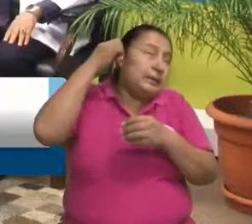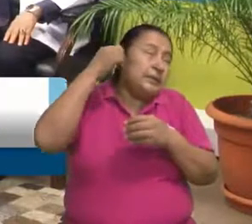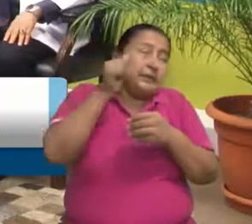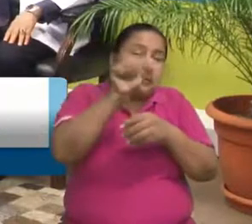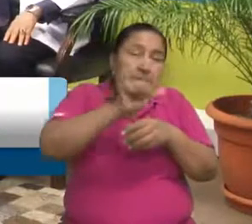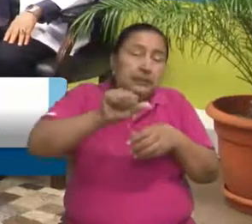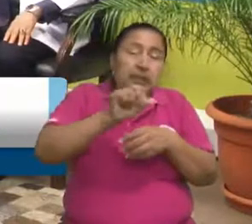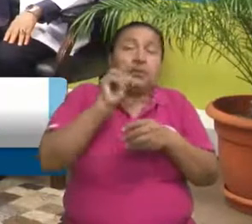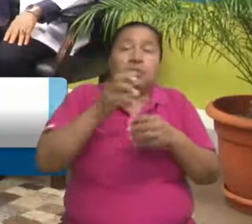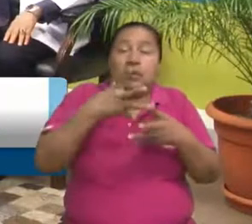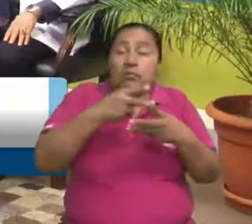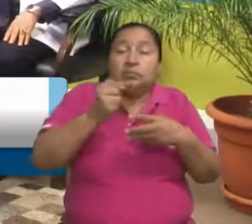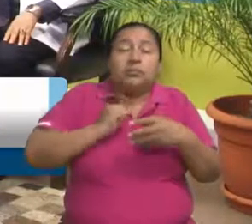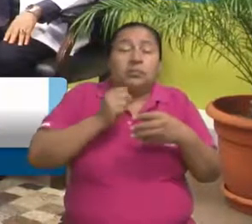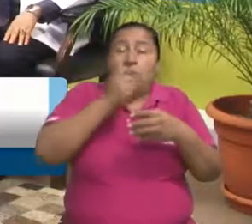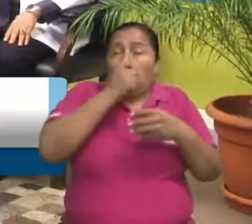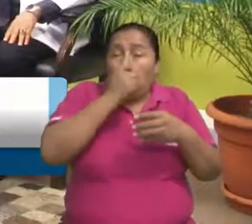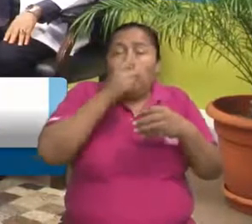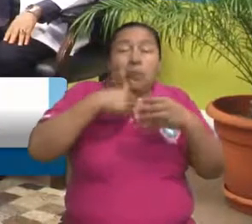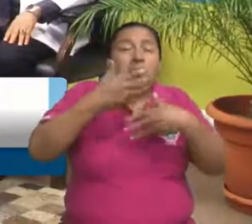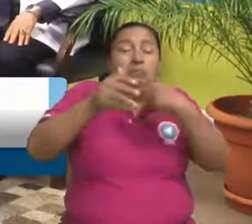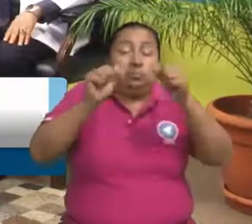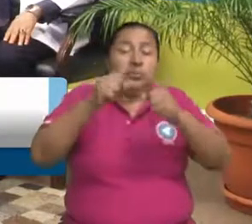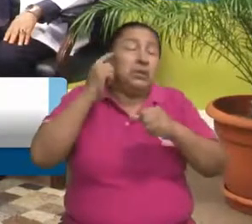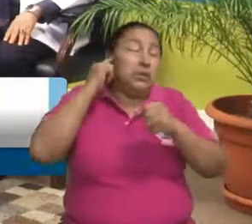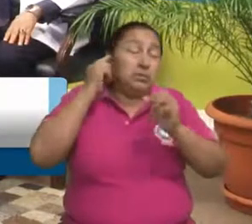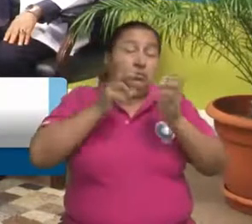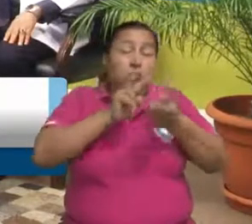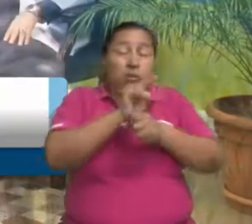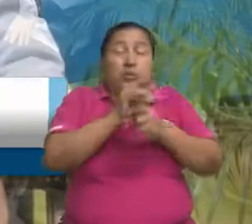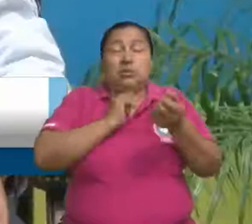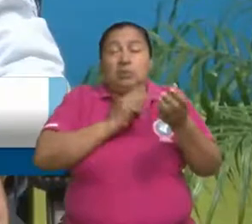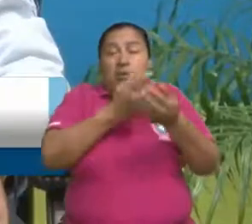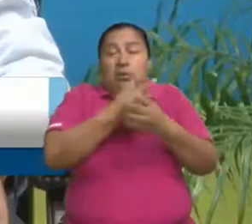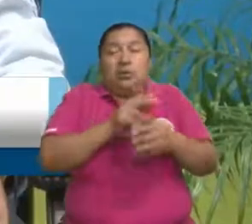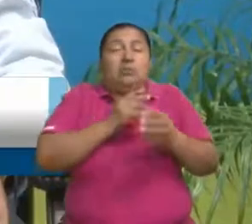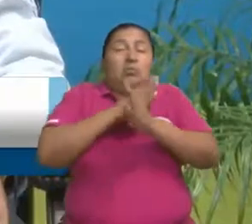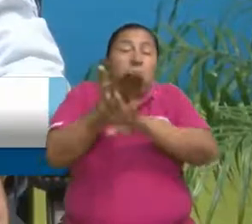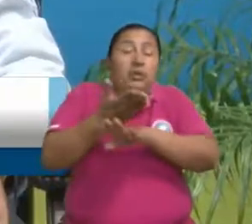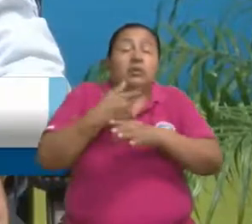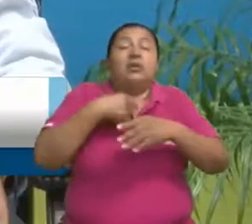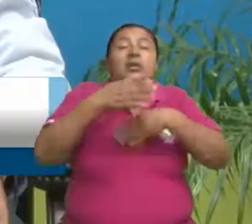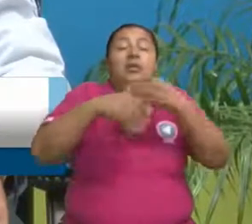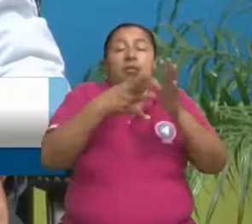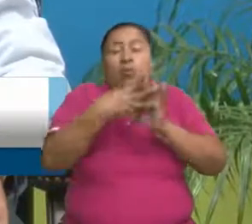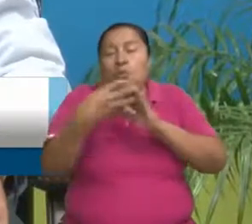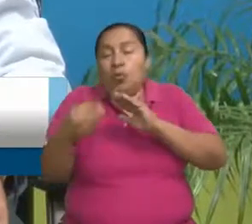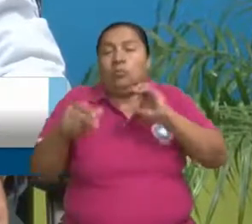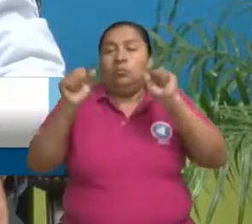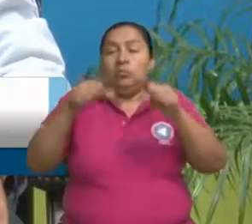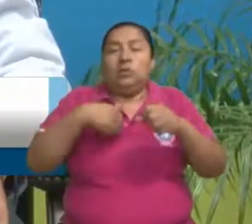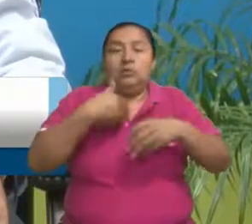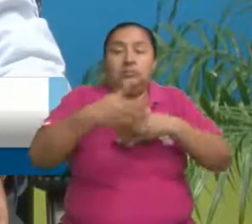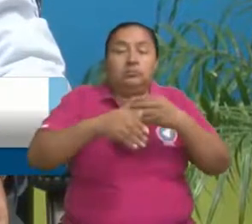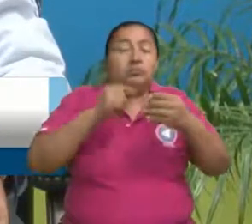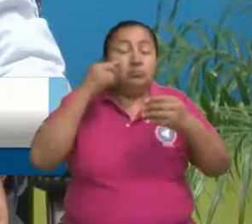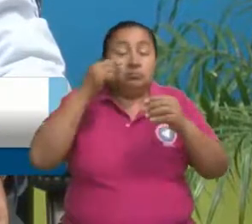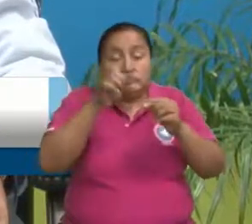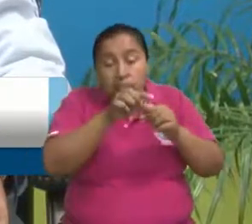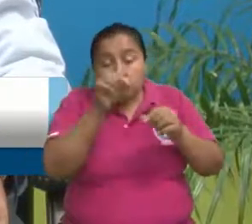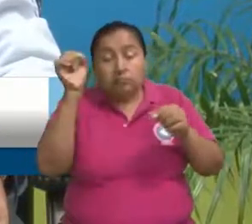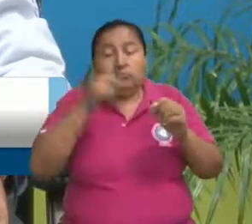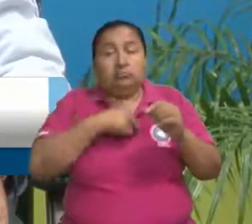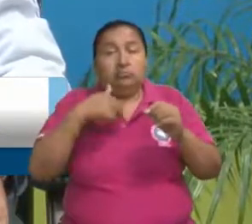Para asfixiar el cuerpo extraño y ponerlo inerte y dejarte de molestar mientras se extrae ese cuerpo